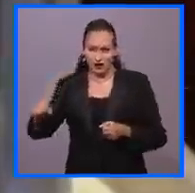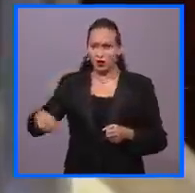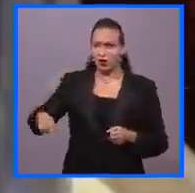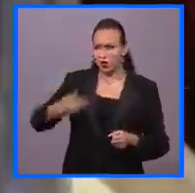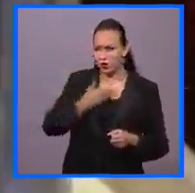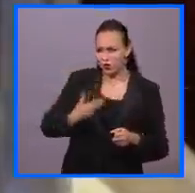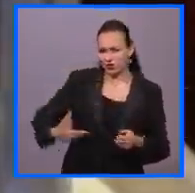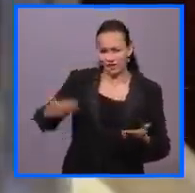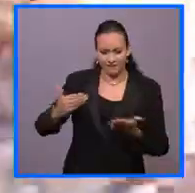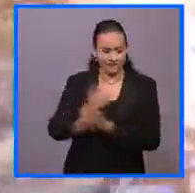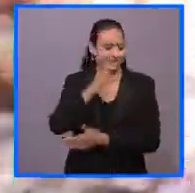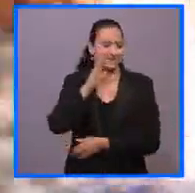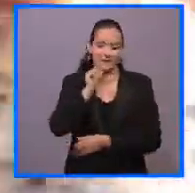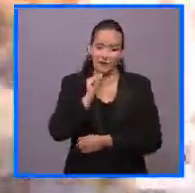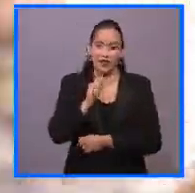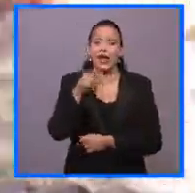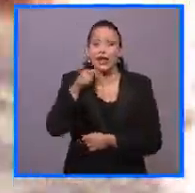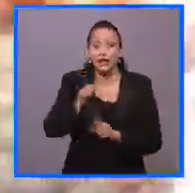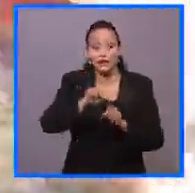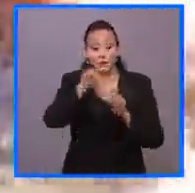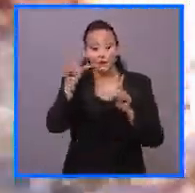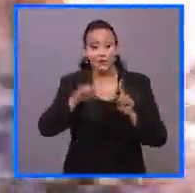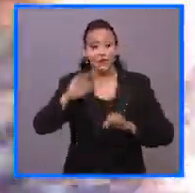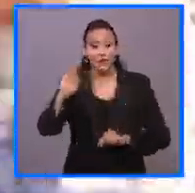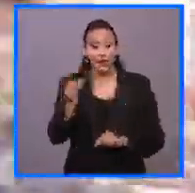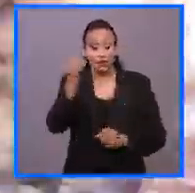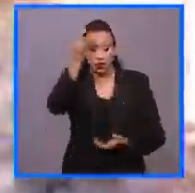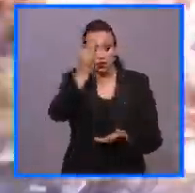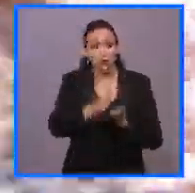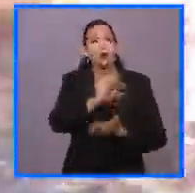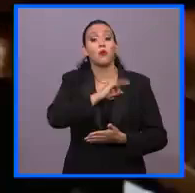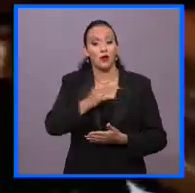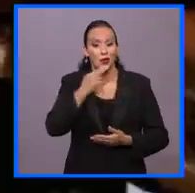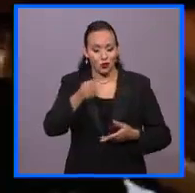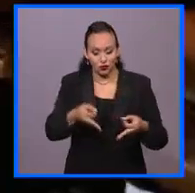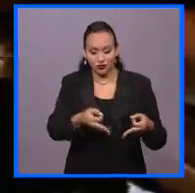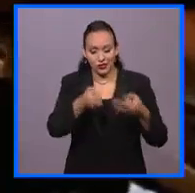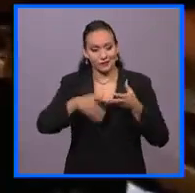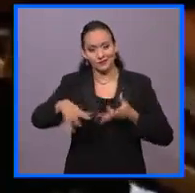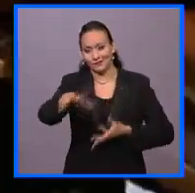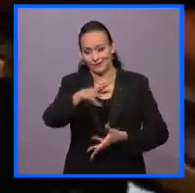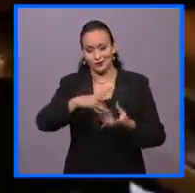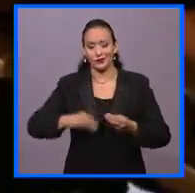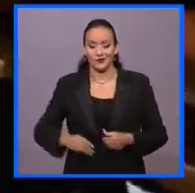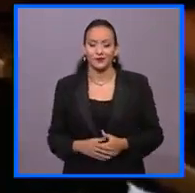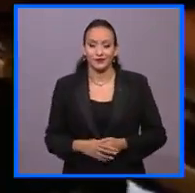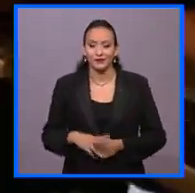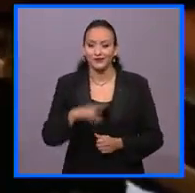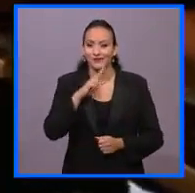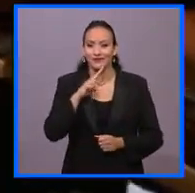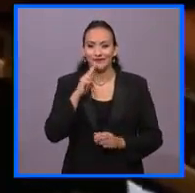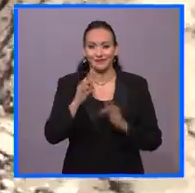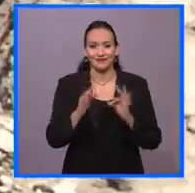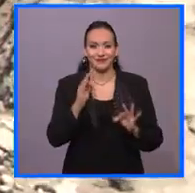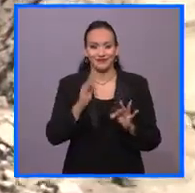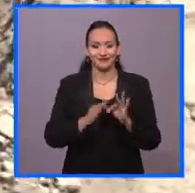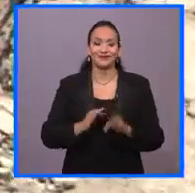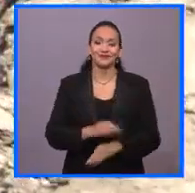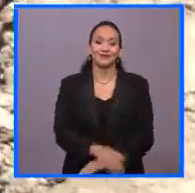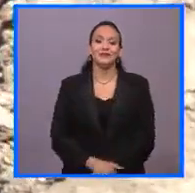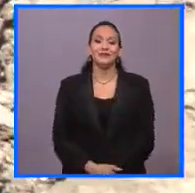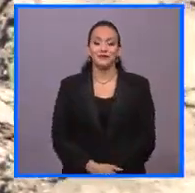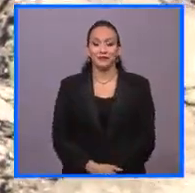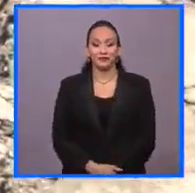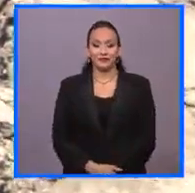a la Federación la facultad exclusiva para explorar y explotar los hidrocarburos. Con información de José Luis Guerra García para el canal del